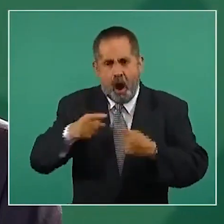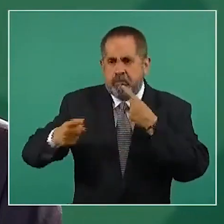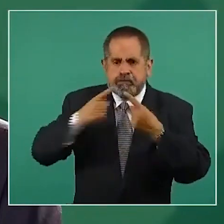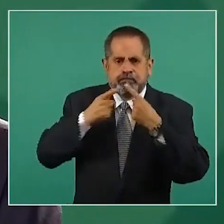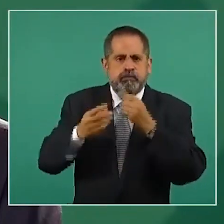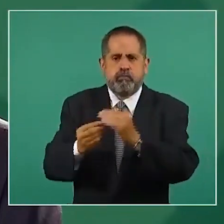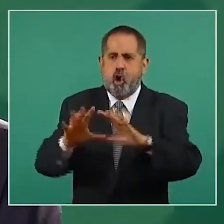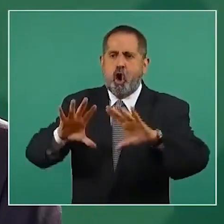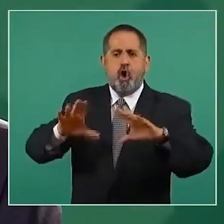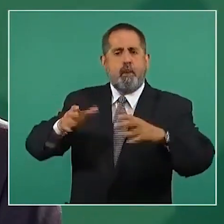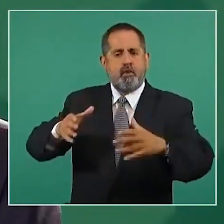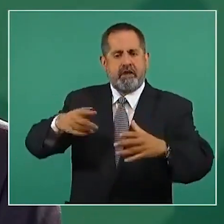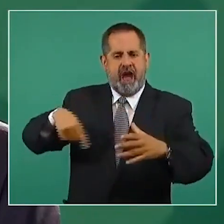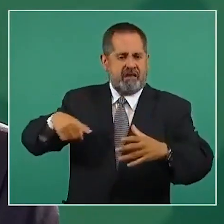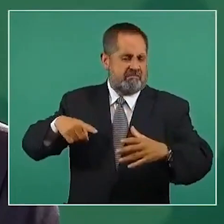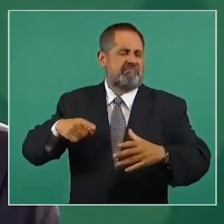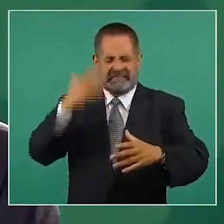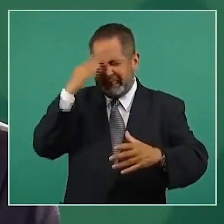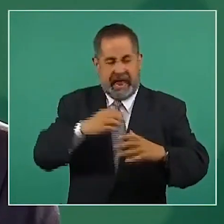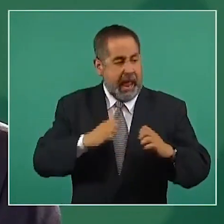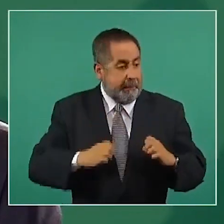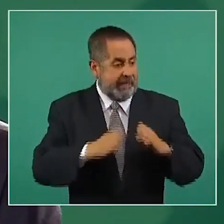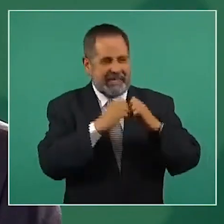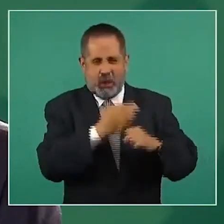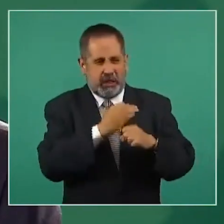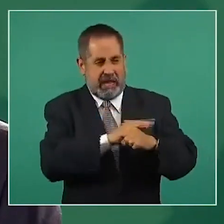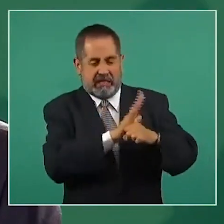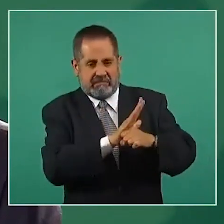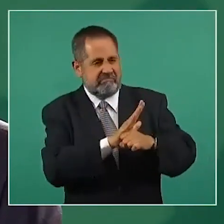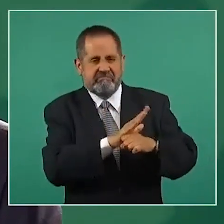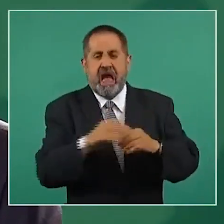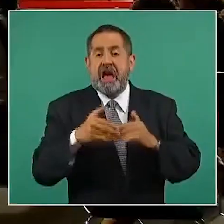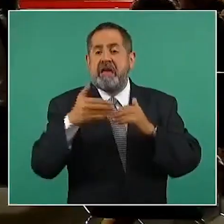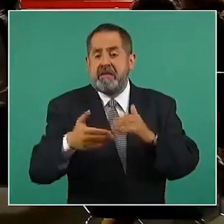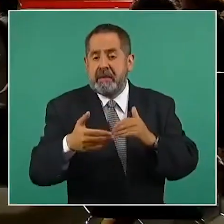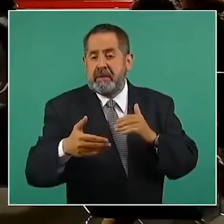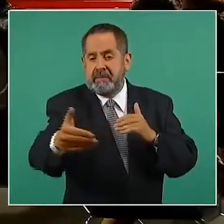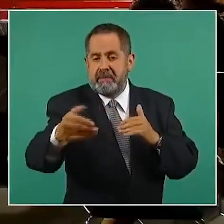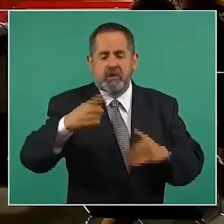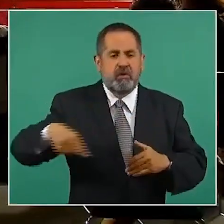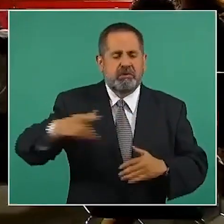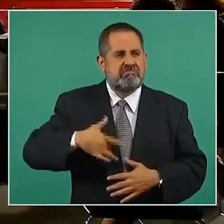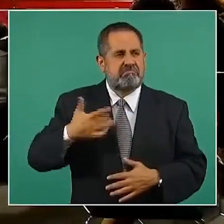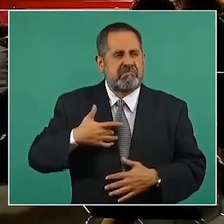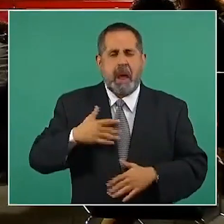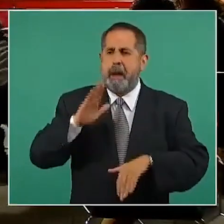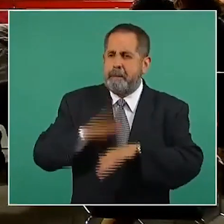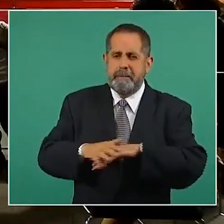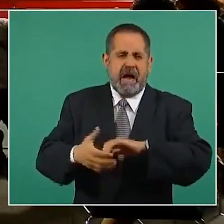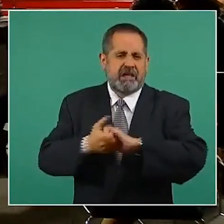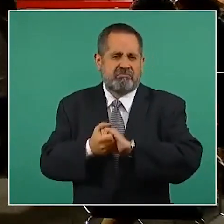comunidad que después de esta emergencia sanitaria sin duda nos permitirá tener una vida de mayor unión,